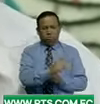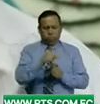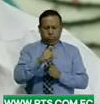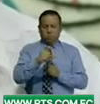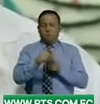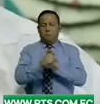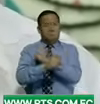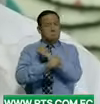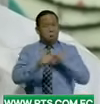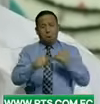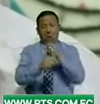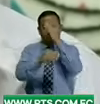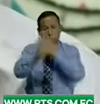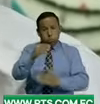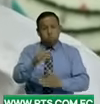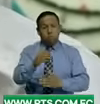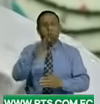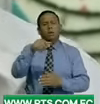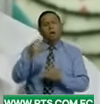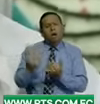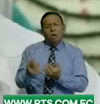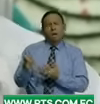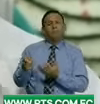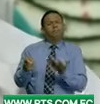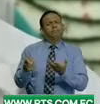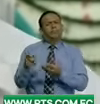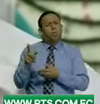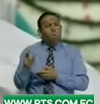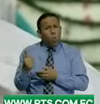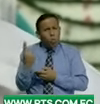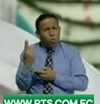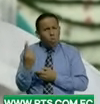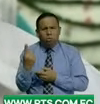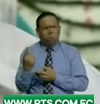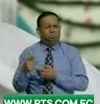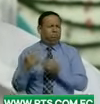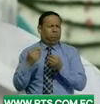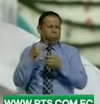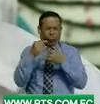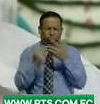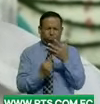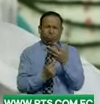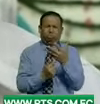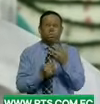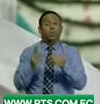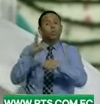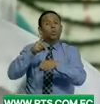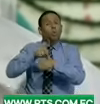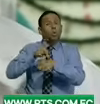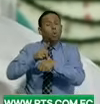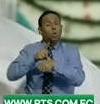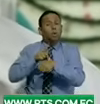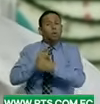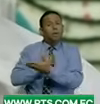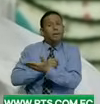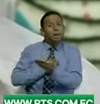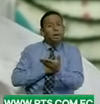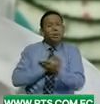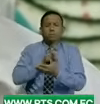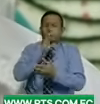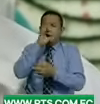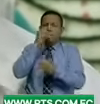caso como muchísimos que se presentan día a día. Los médicos demuestran su